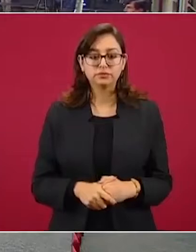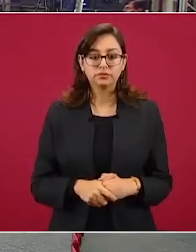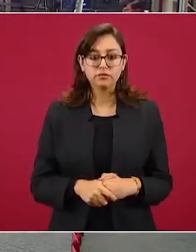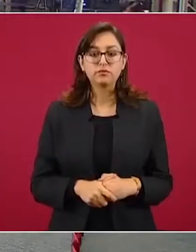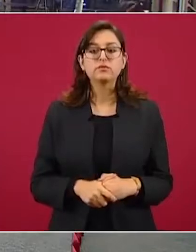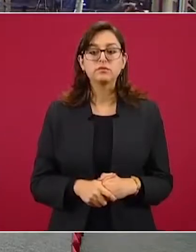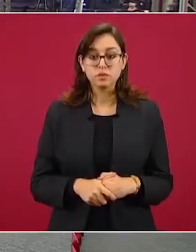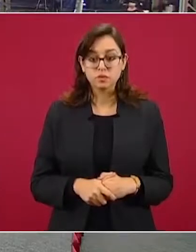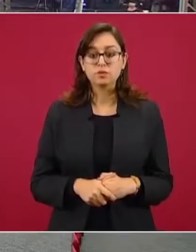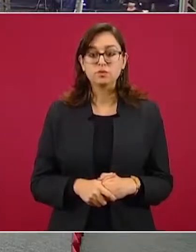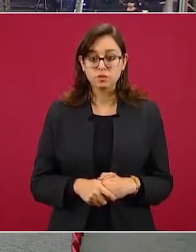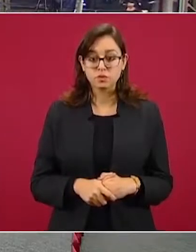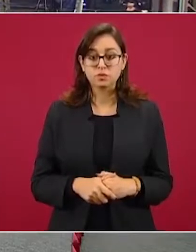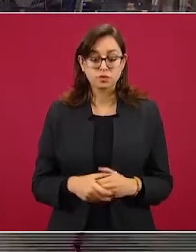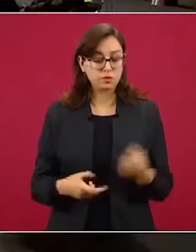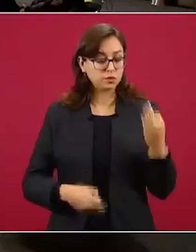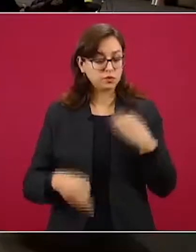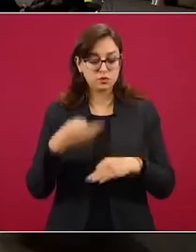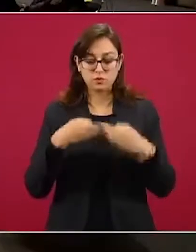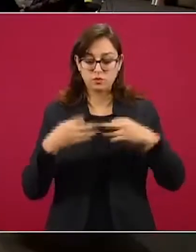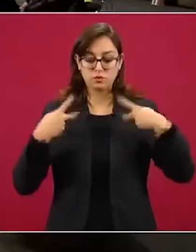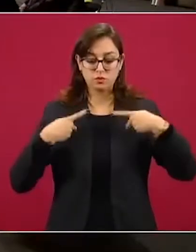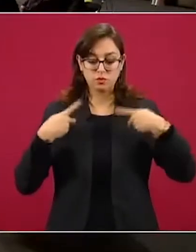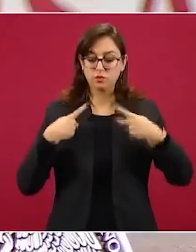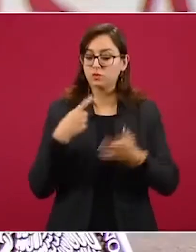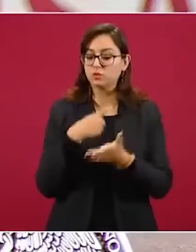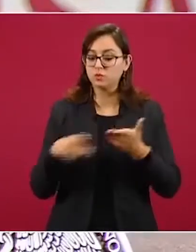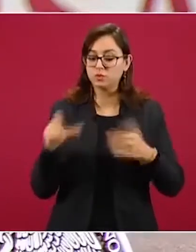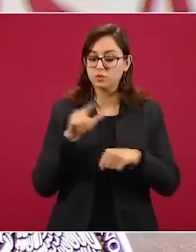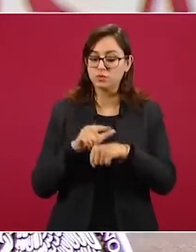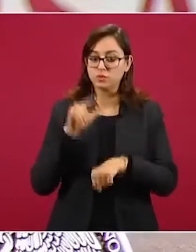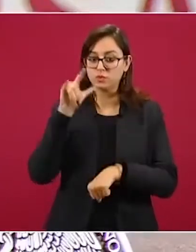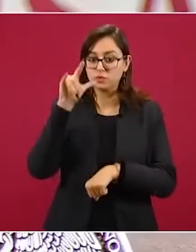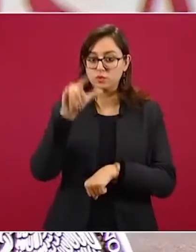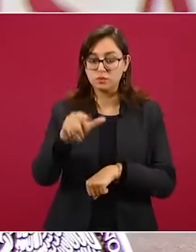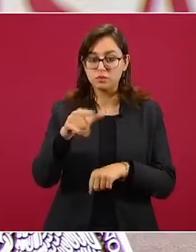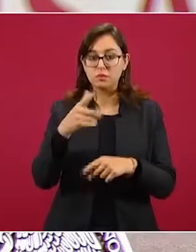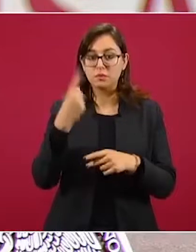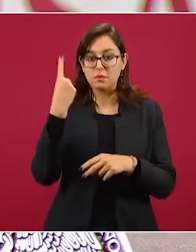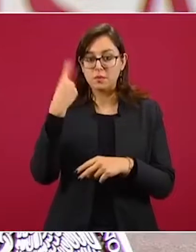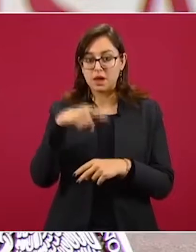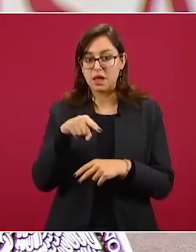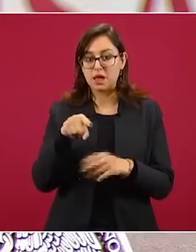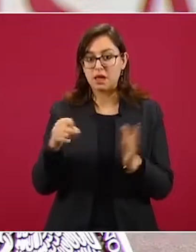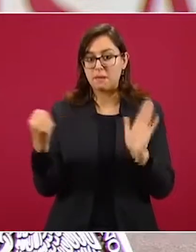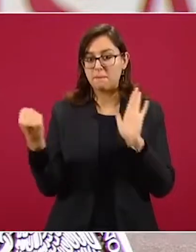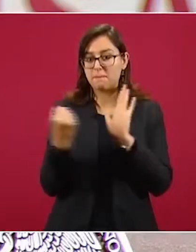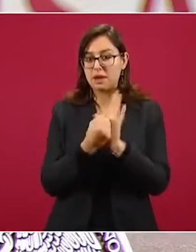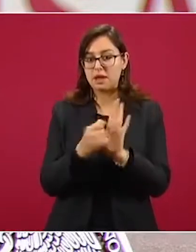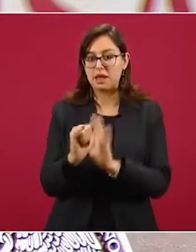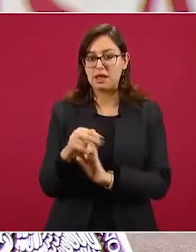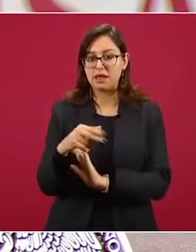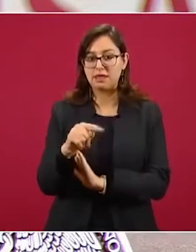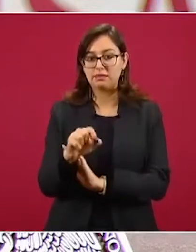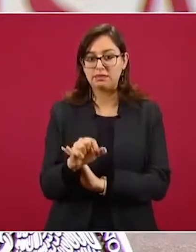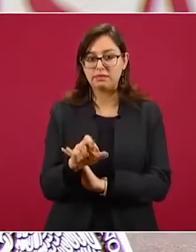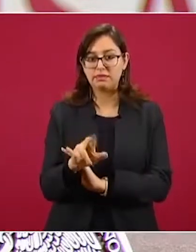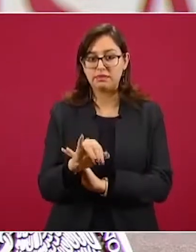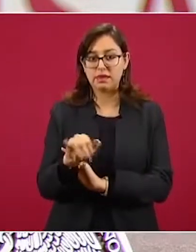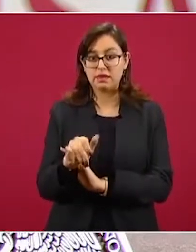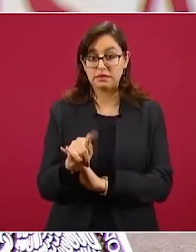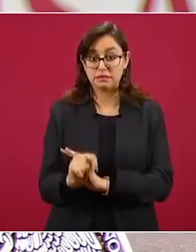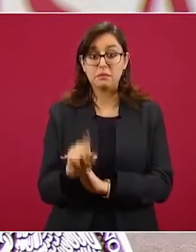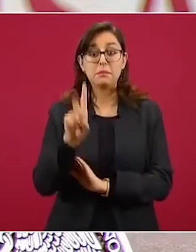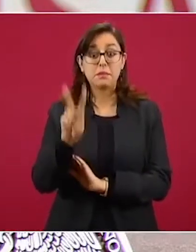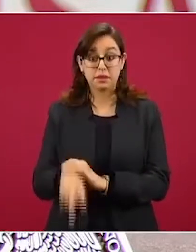durante la conferencia mañana era de este lunes el procurador federal del consumidor ricardo sheffield dio a conocer quién ha sido el rey de